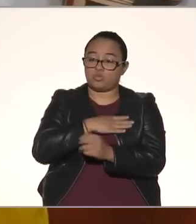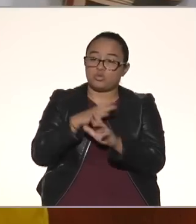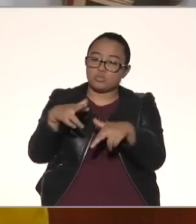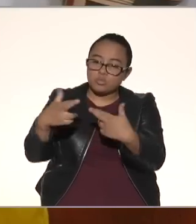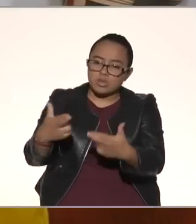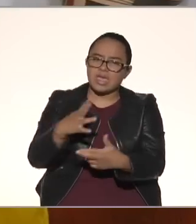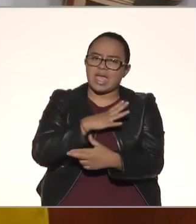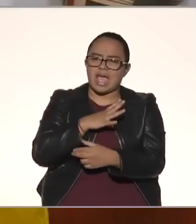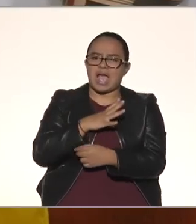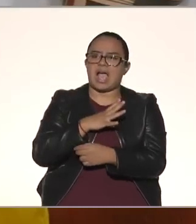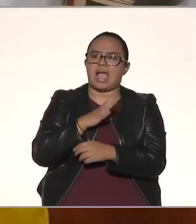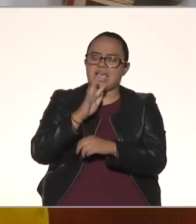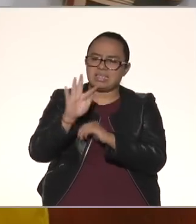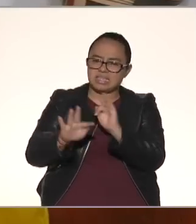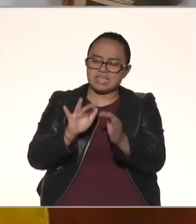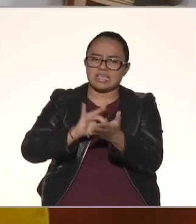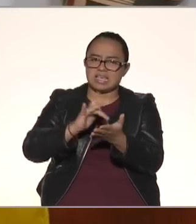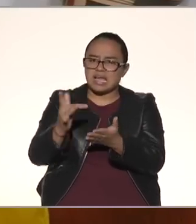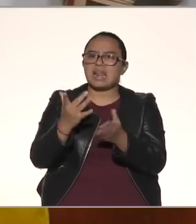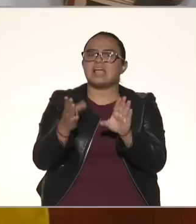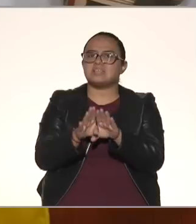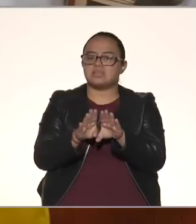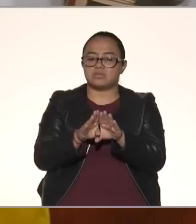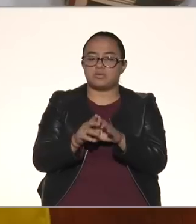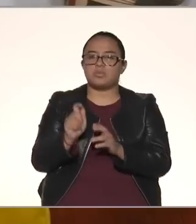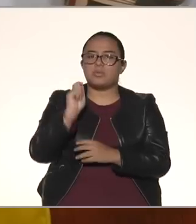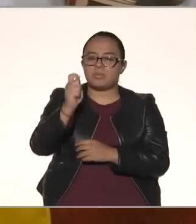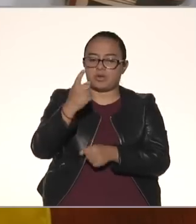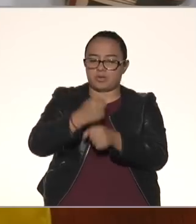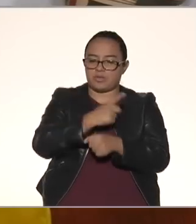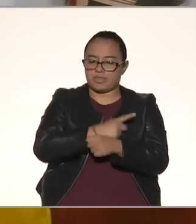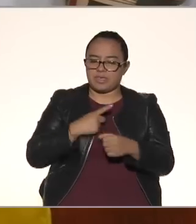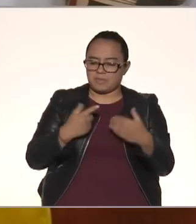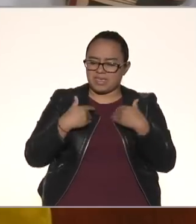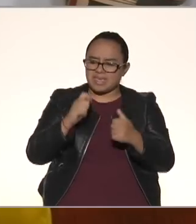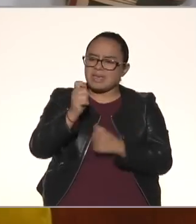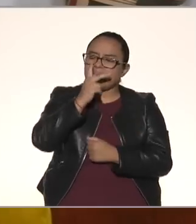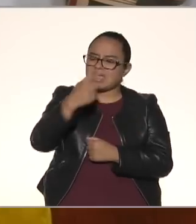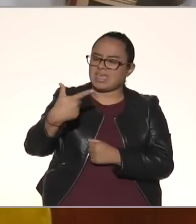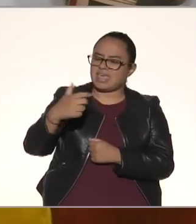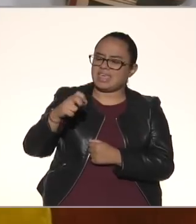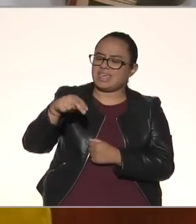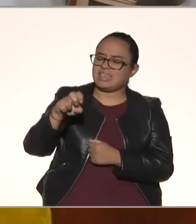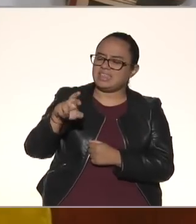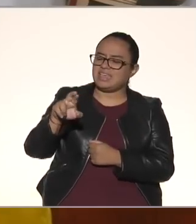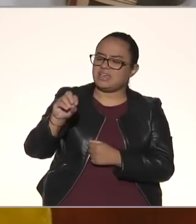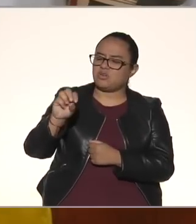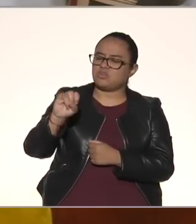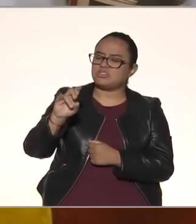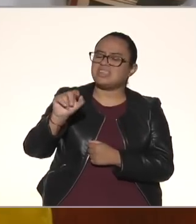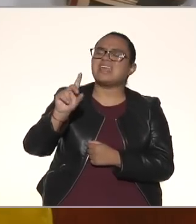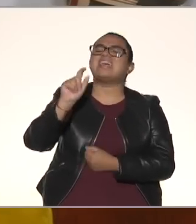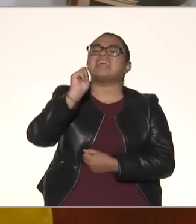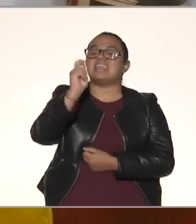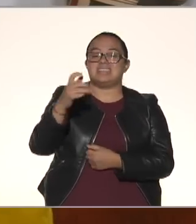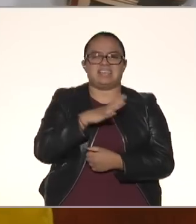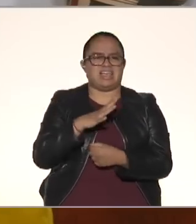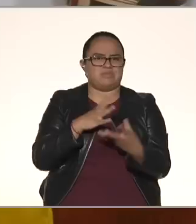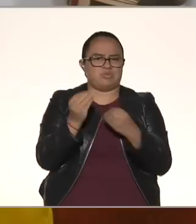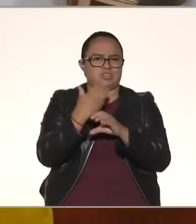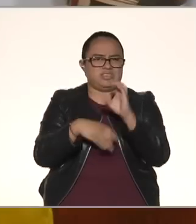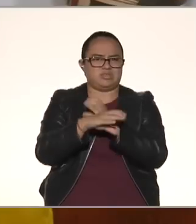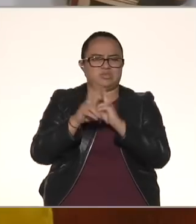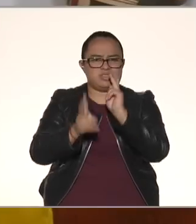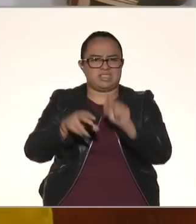nuestra pareja? Pero pues primero entendamos qué es generosidad, ¿verdad? Bueno, mucho, mucho de qué hablar acerca de este tema, así que yo espero que nos